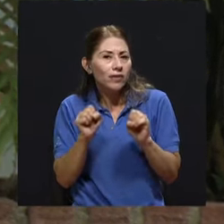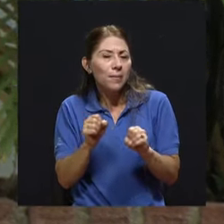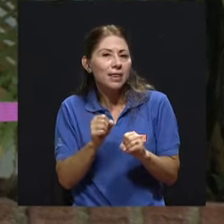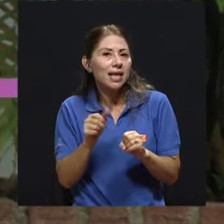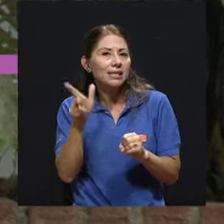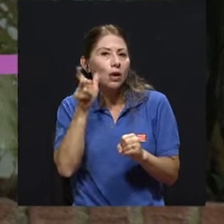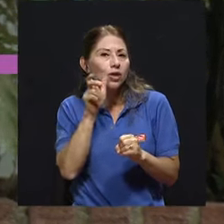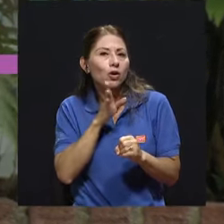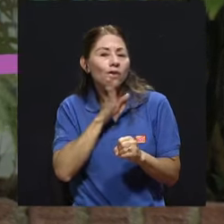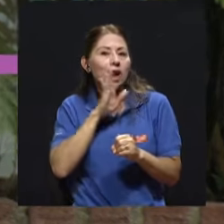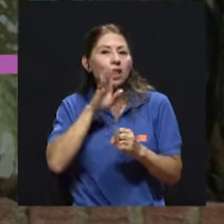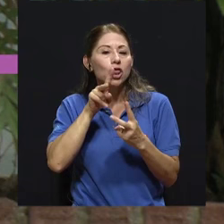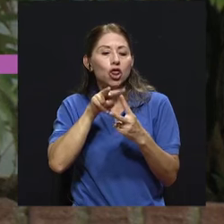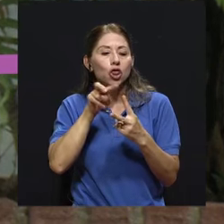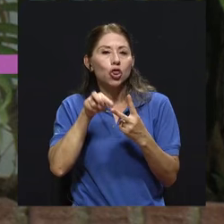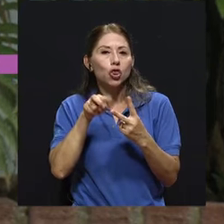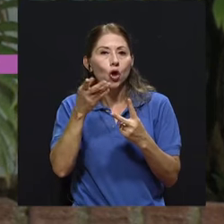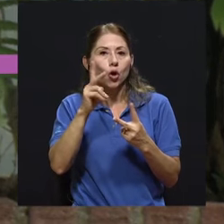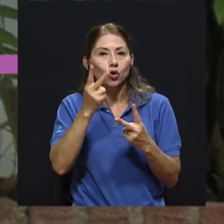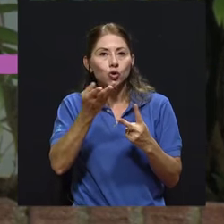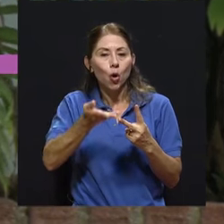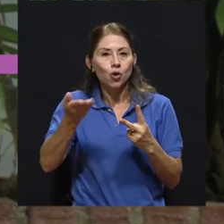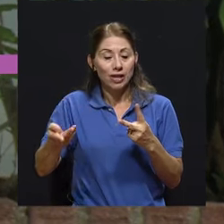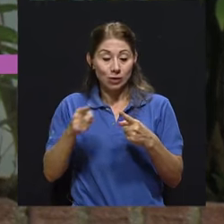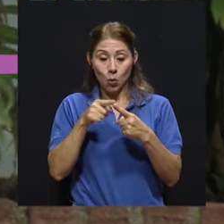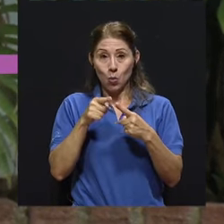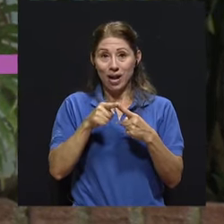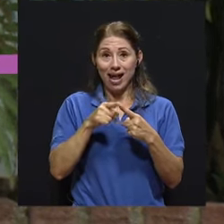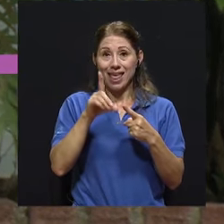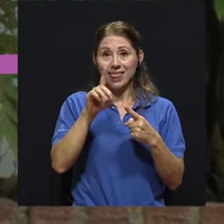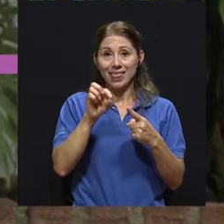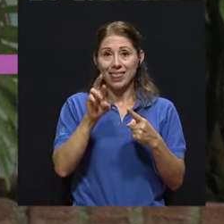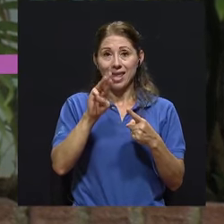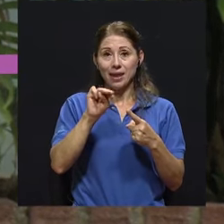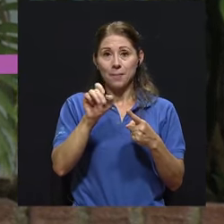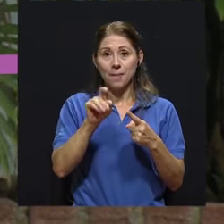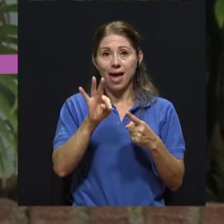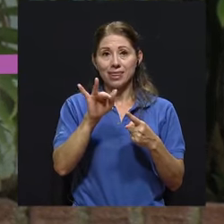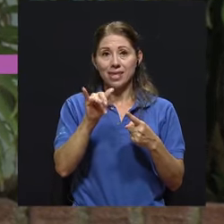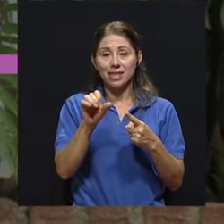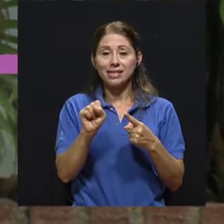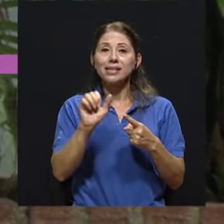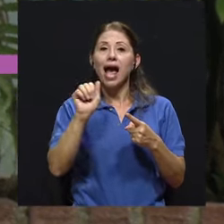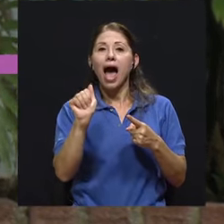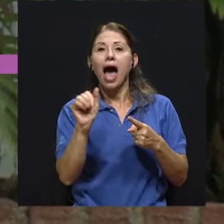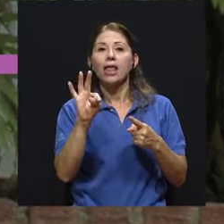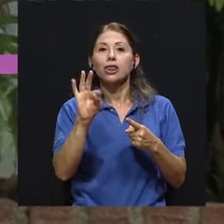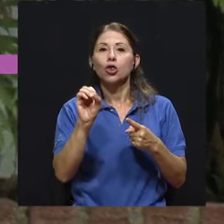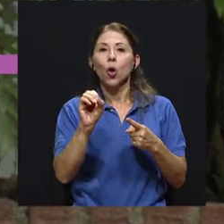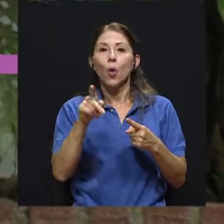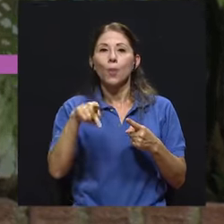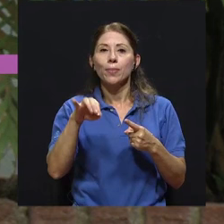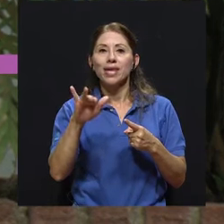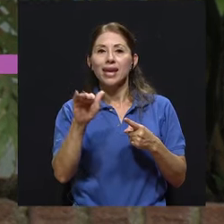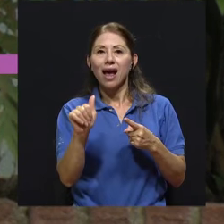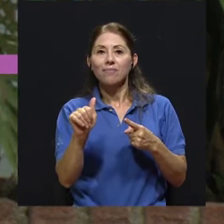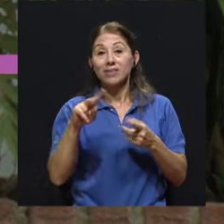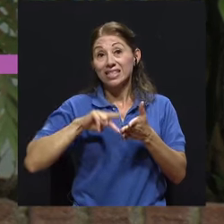Una cosa que se llama una dermatitis atópica, en lo cual hay una predisposición